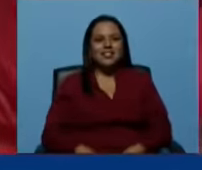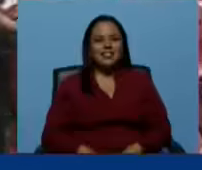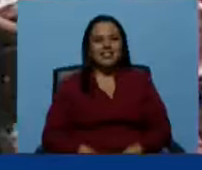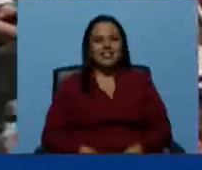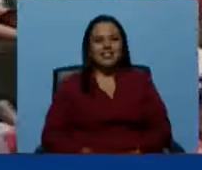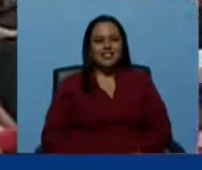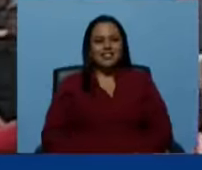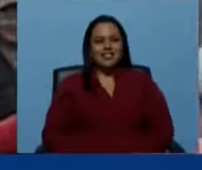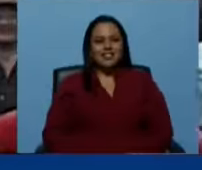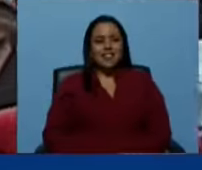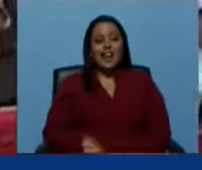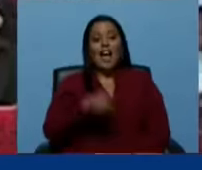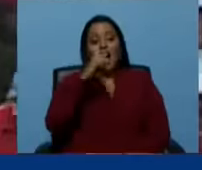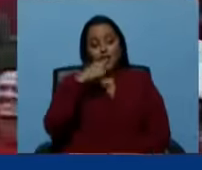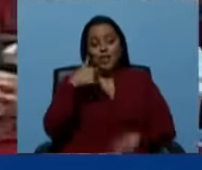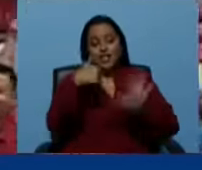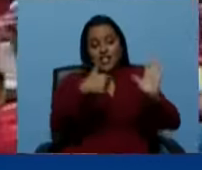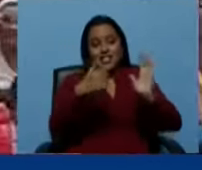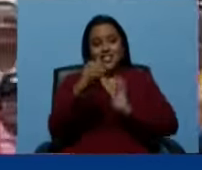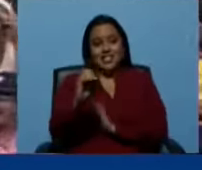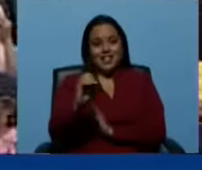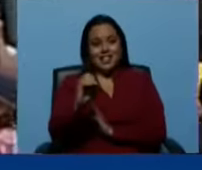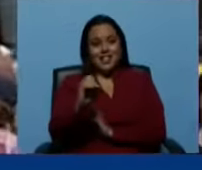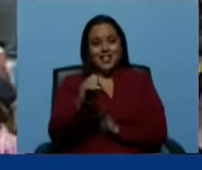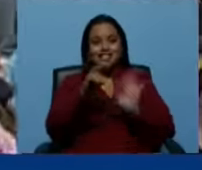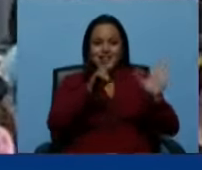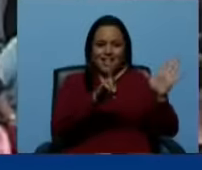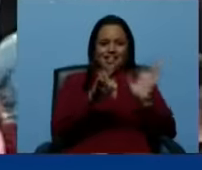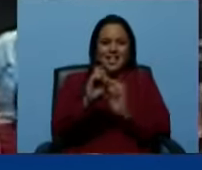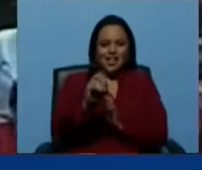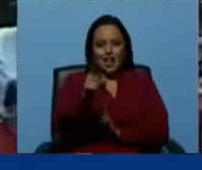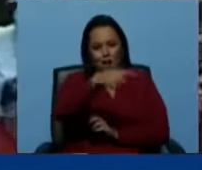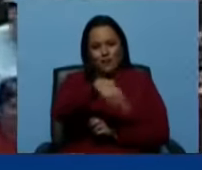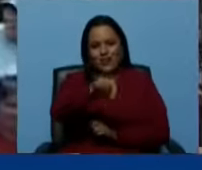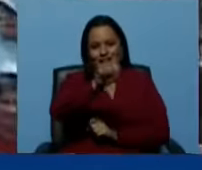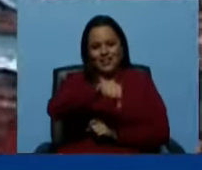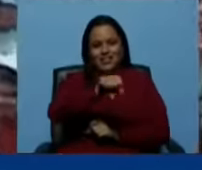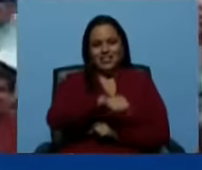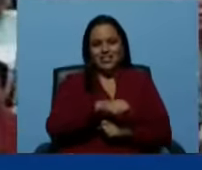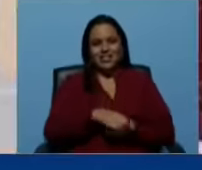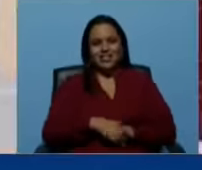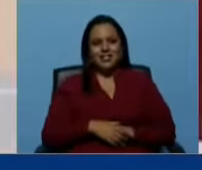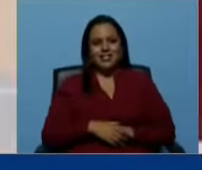Son de los 60, son de los 70.